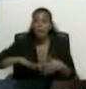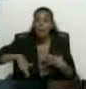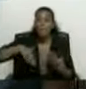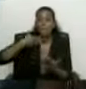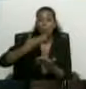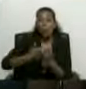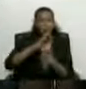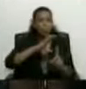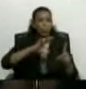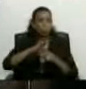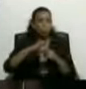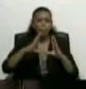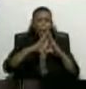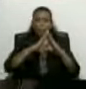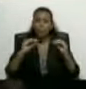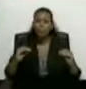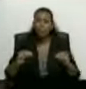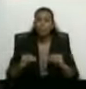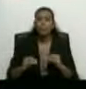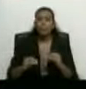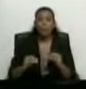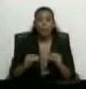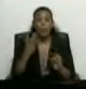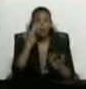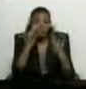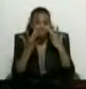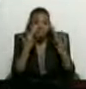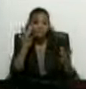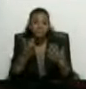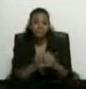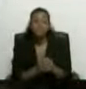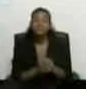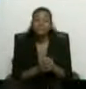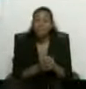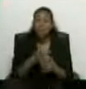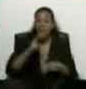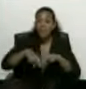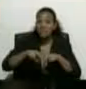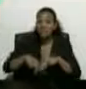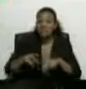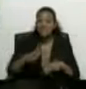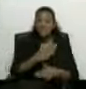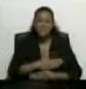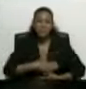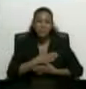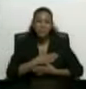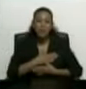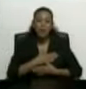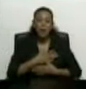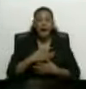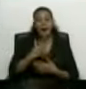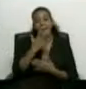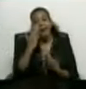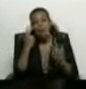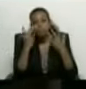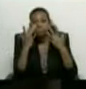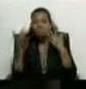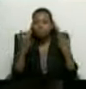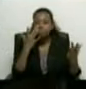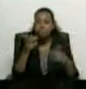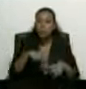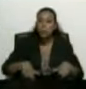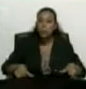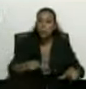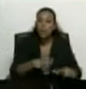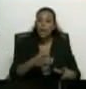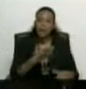la cultura y también las atracciones infantiles deleitaron a los asistentes de